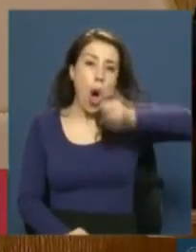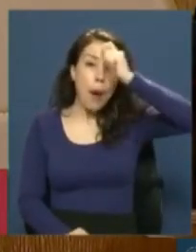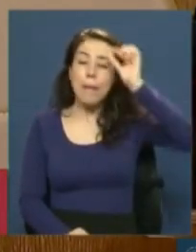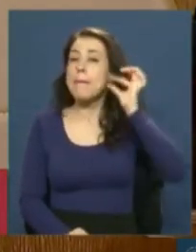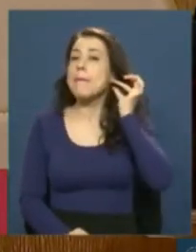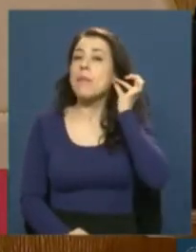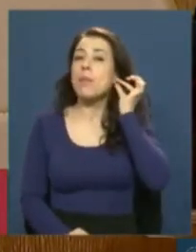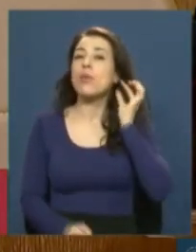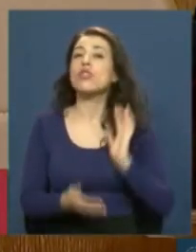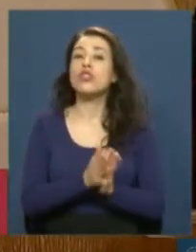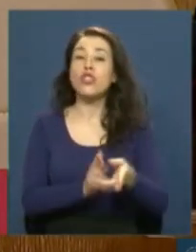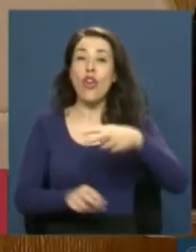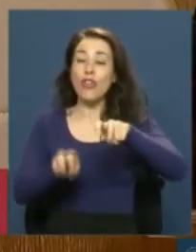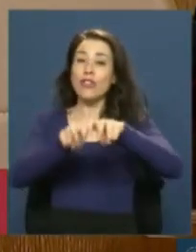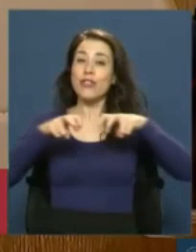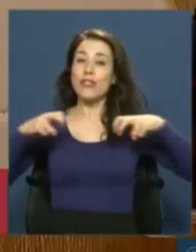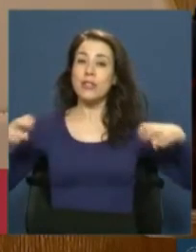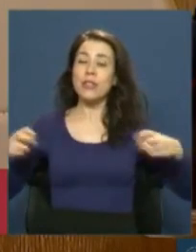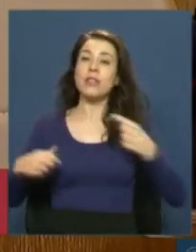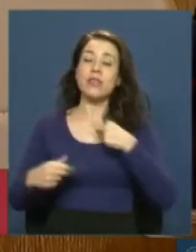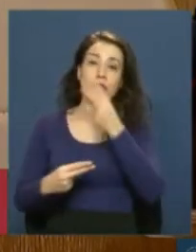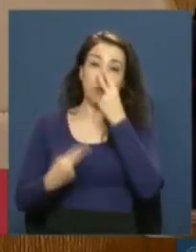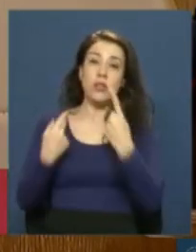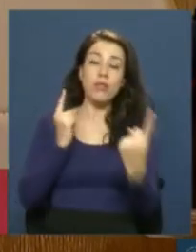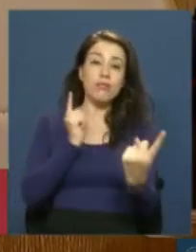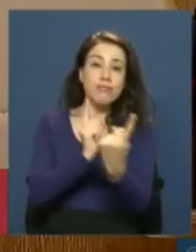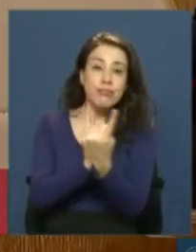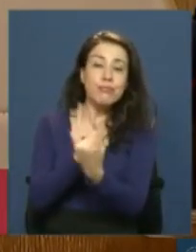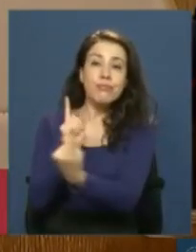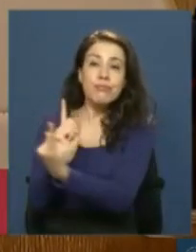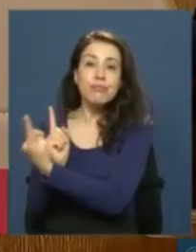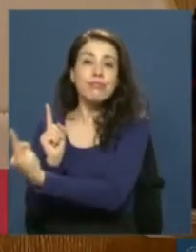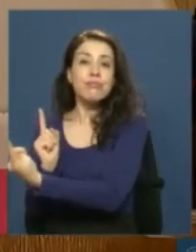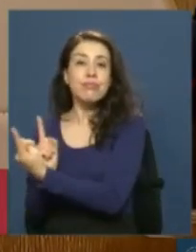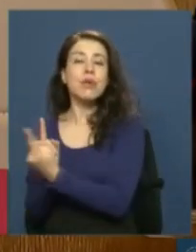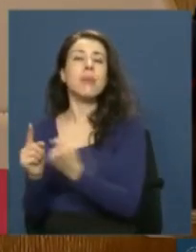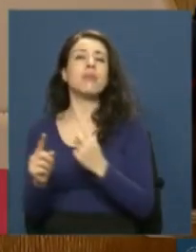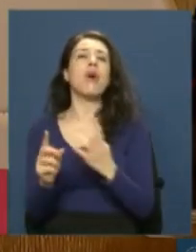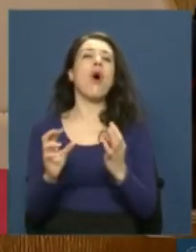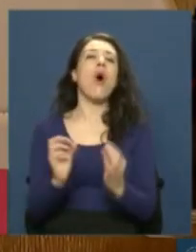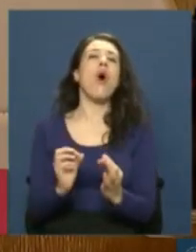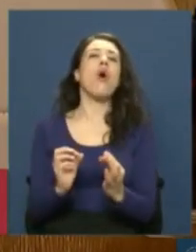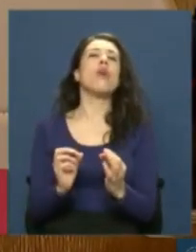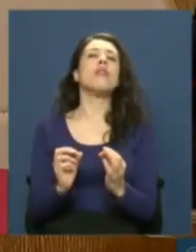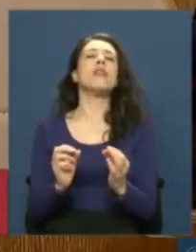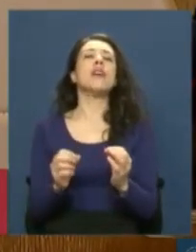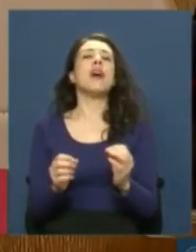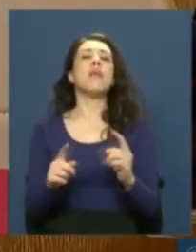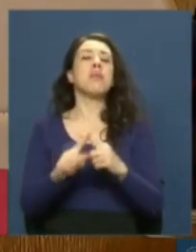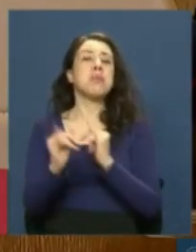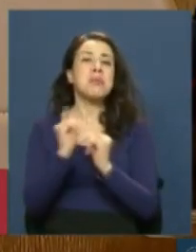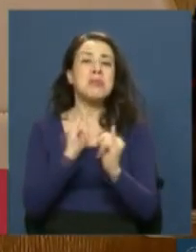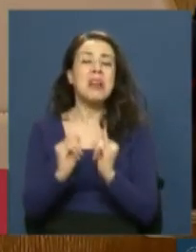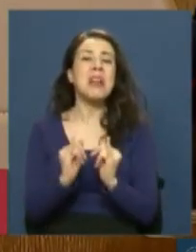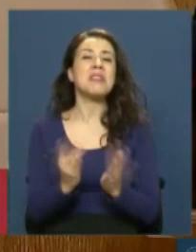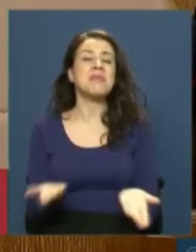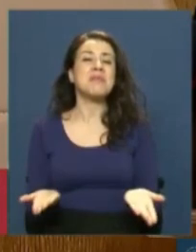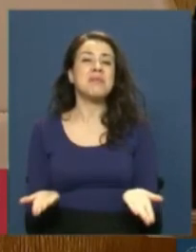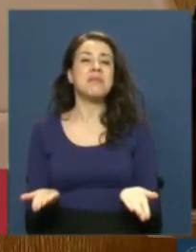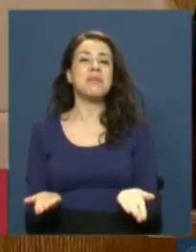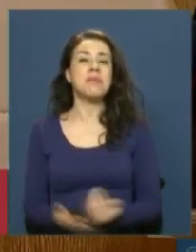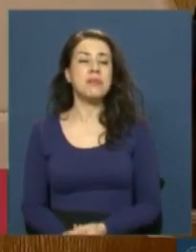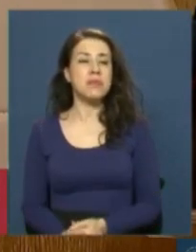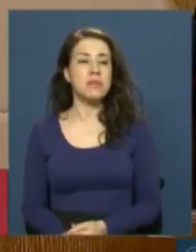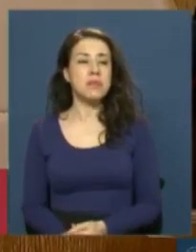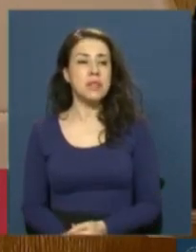todos los que estamos acá probablemente hemos recibido en nuestras redes sociales o en nuestras oficinas territoriales ya sea estables o